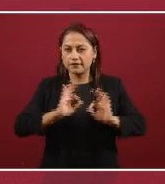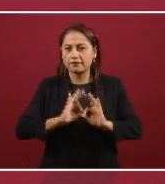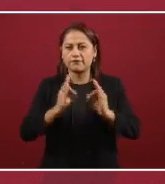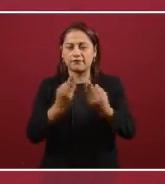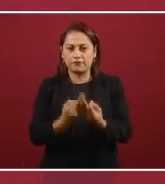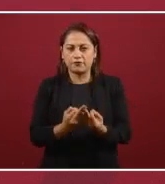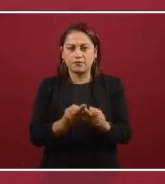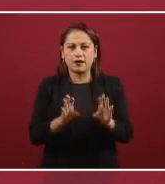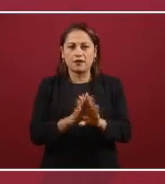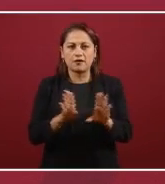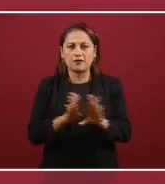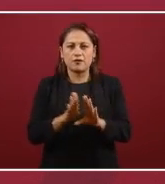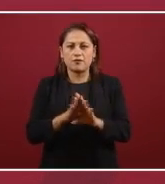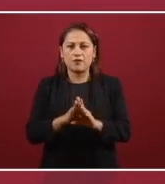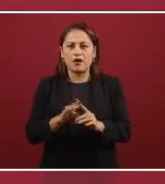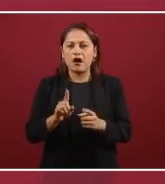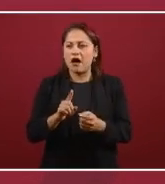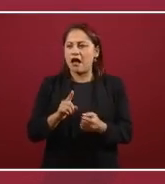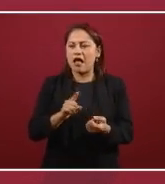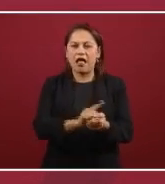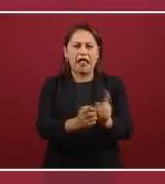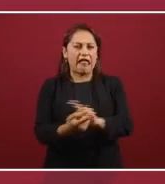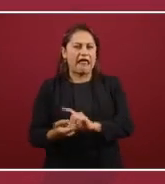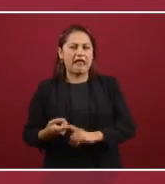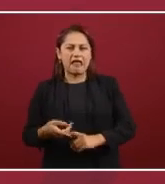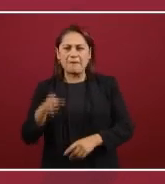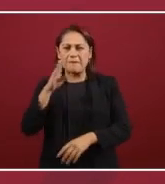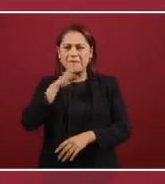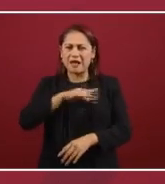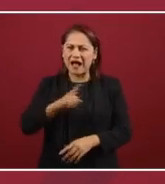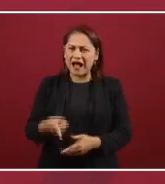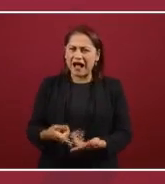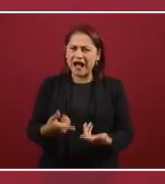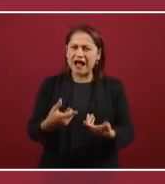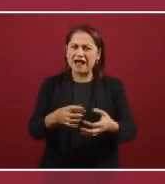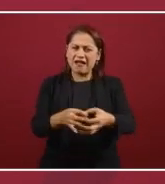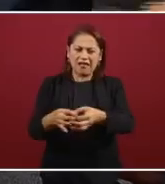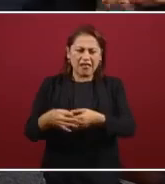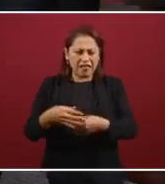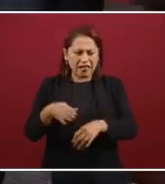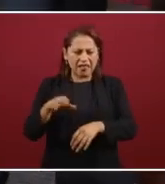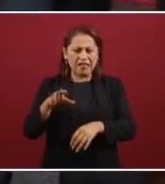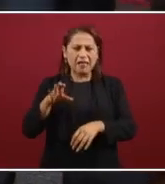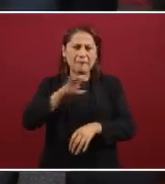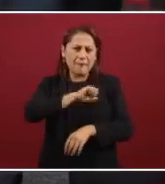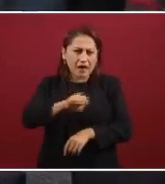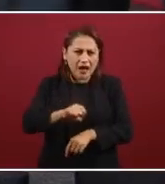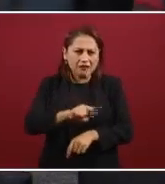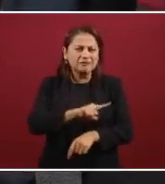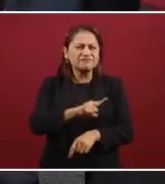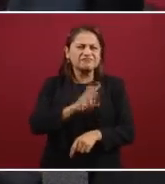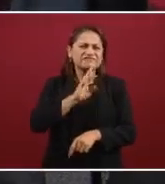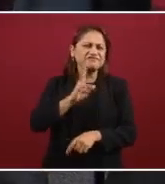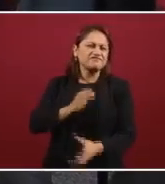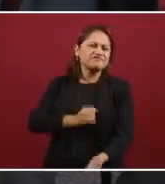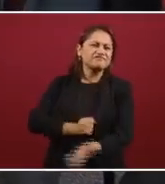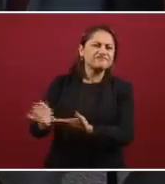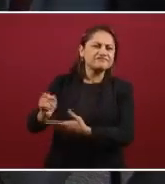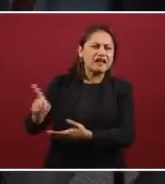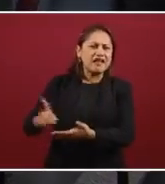destruirnos, la autodestrucción, el que se opte por las drogas